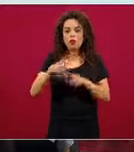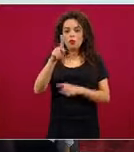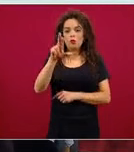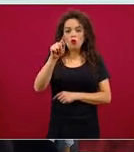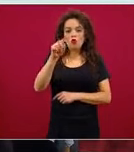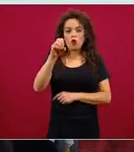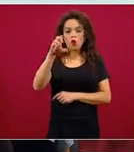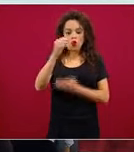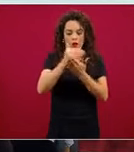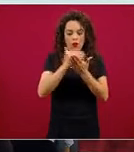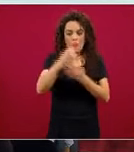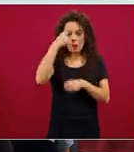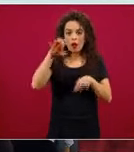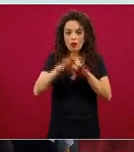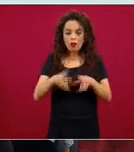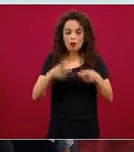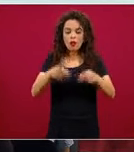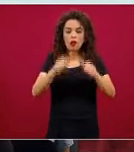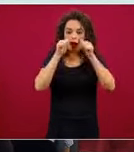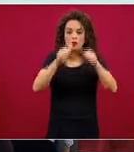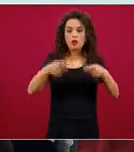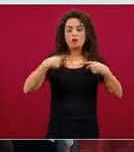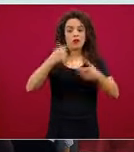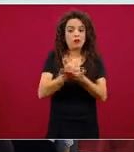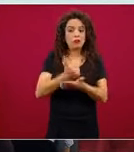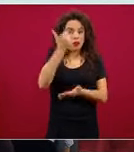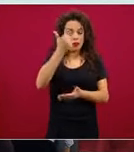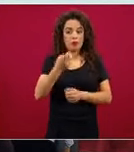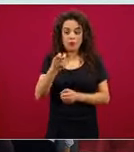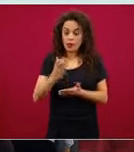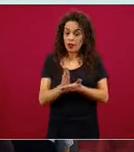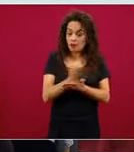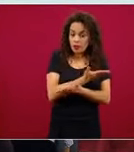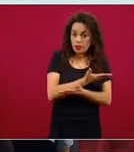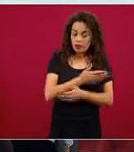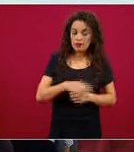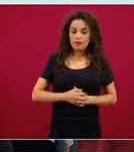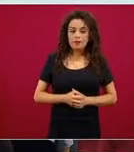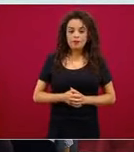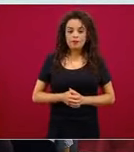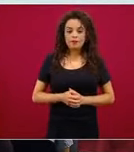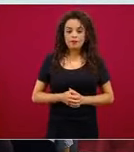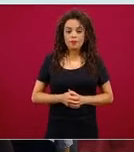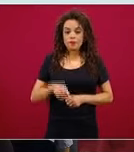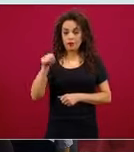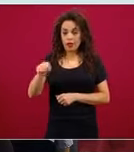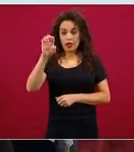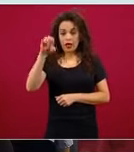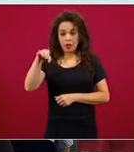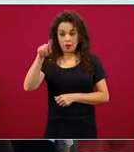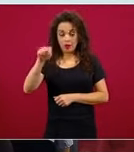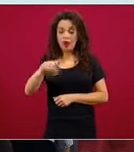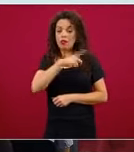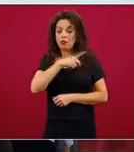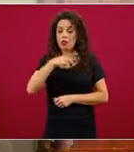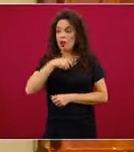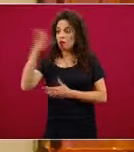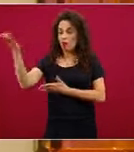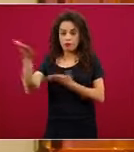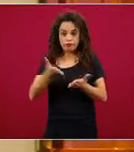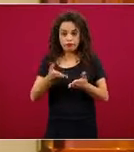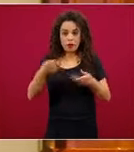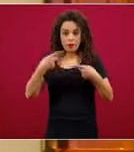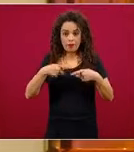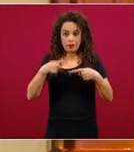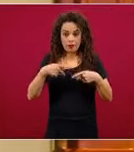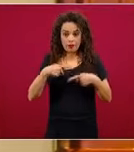los pacientes. Entonces, aparte de eso, este MT debe ser capaz de recibir pacientes tanto de MT